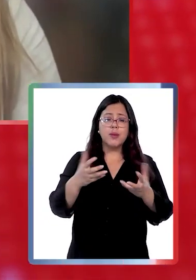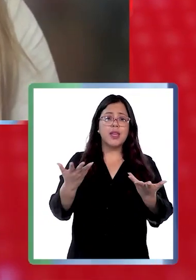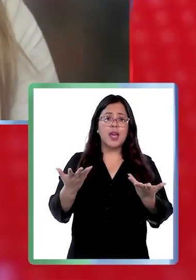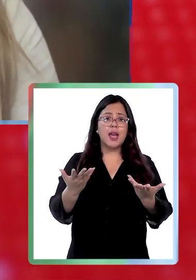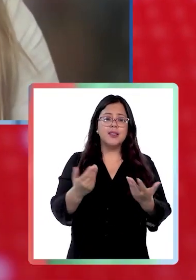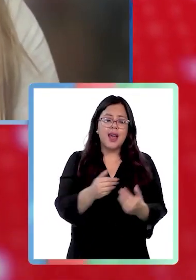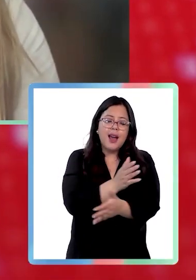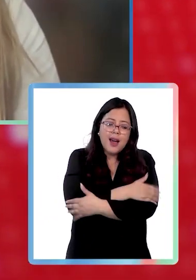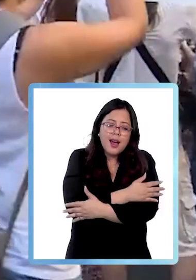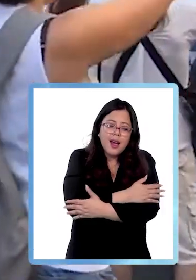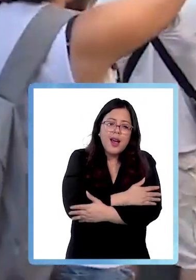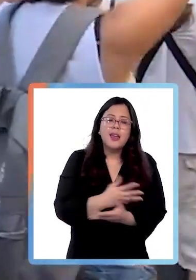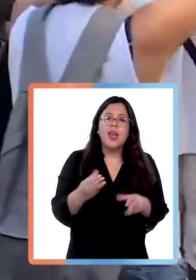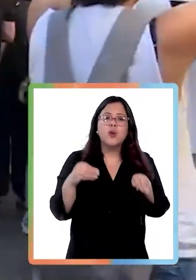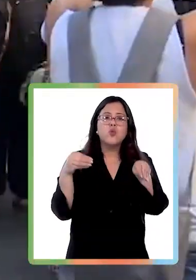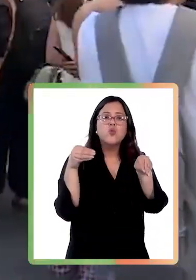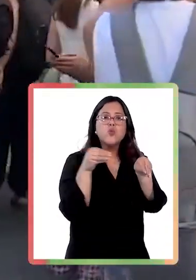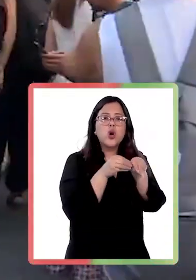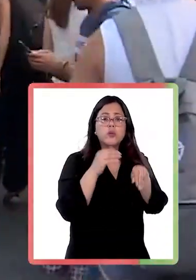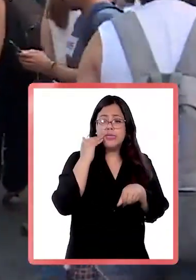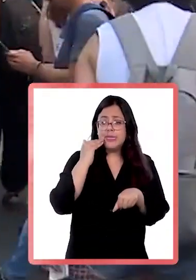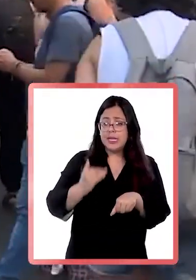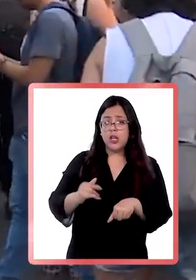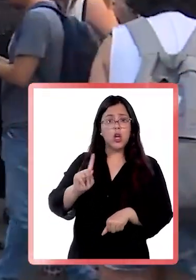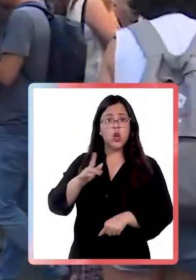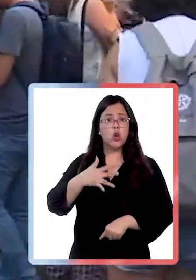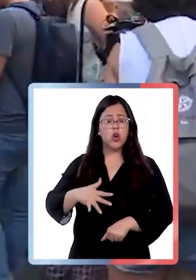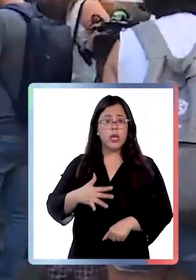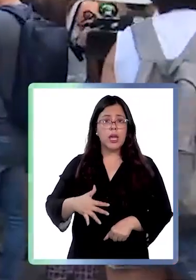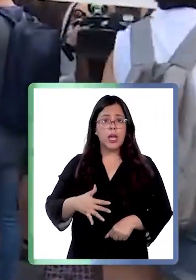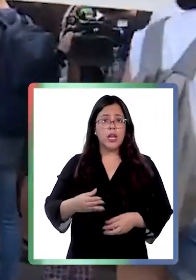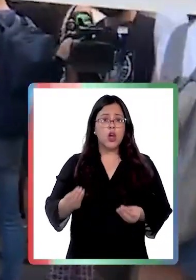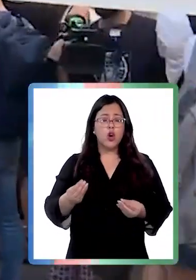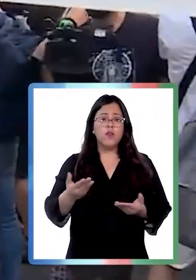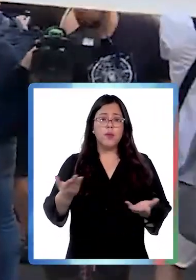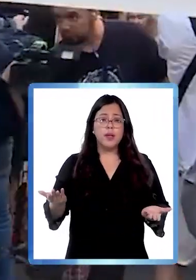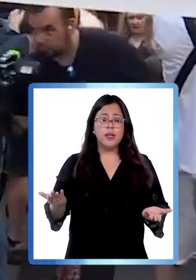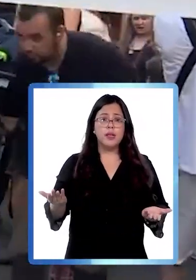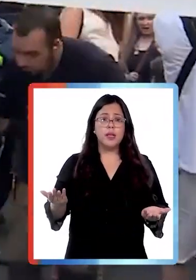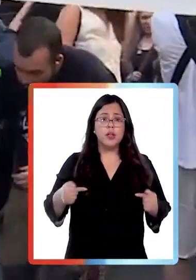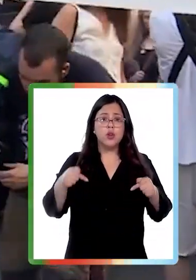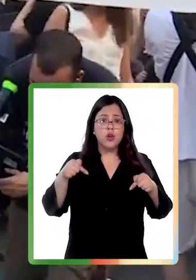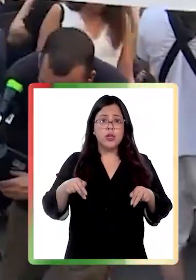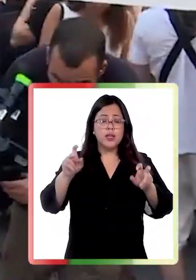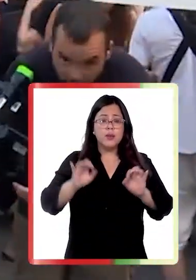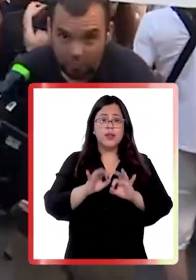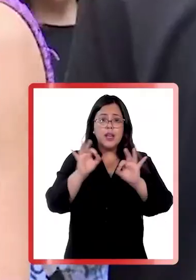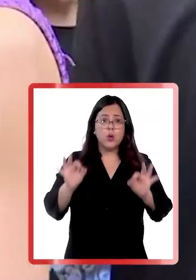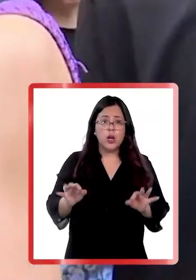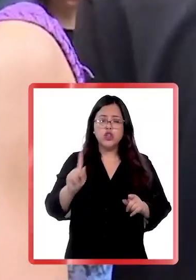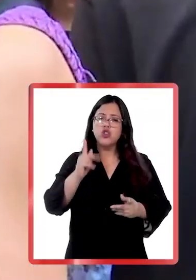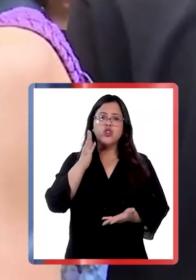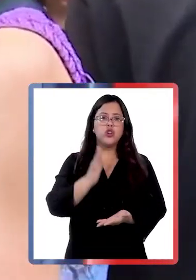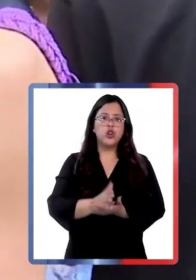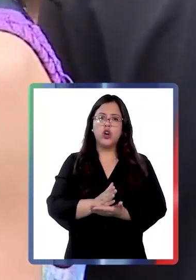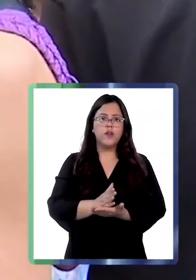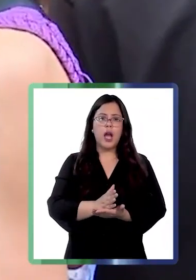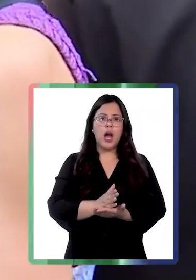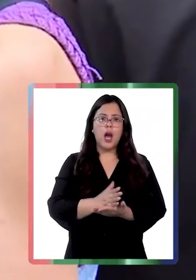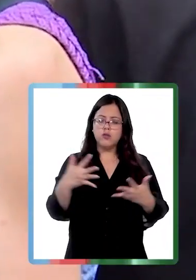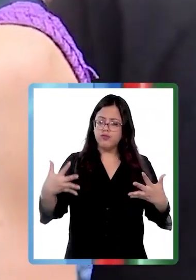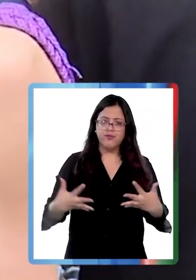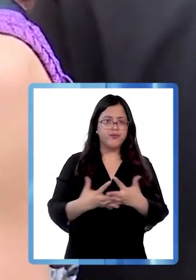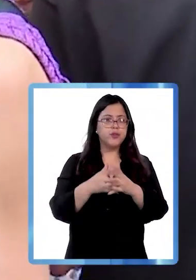frecuentes, como esto de saludarse con abrazo, con besos. Si el niño o niña no quiere, la idea ya hoy día dentro de la educación es